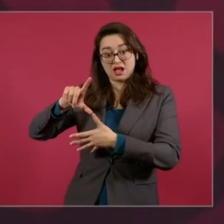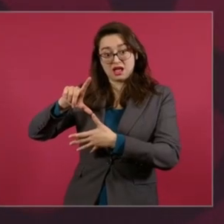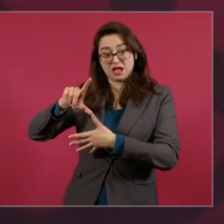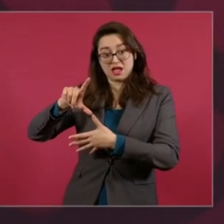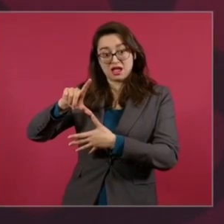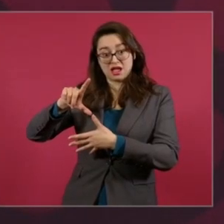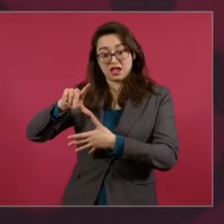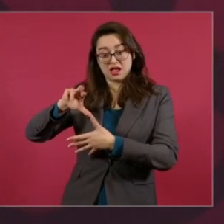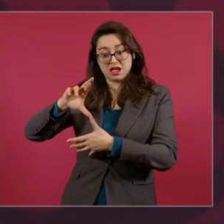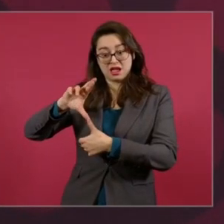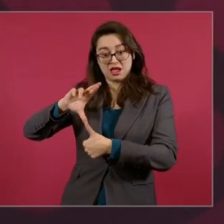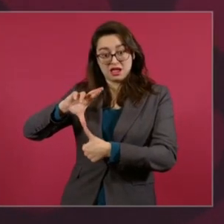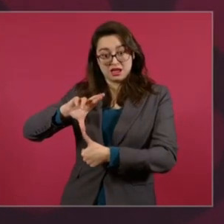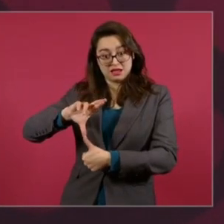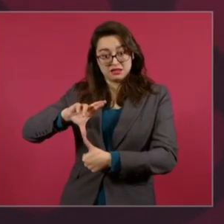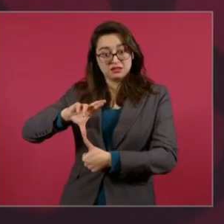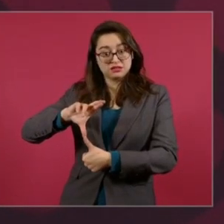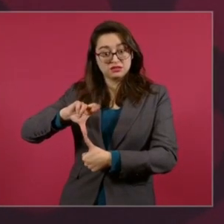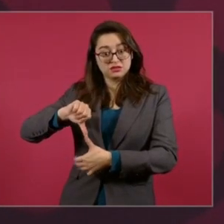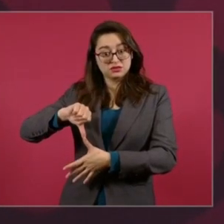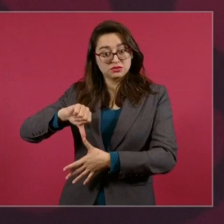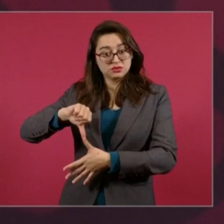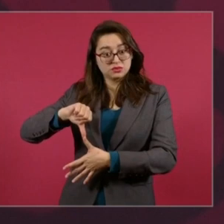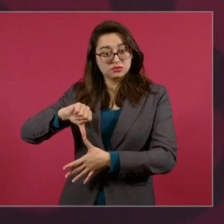América Central, de América del Sur,